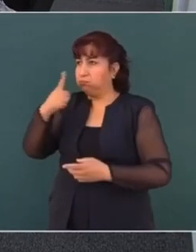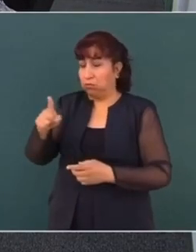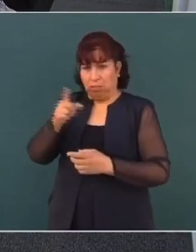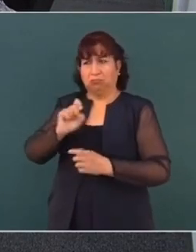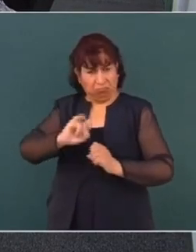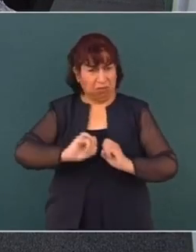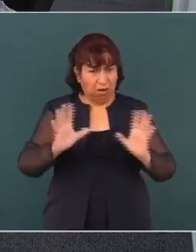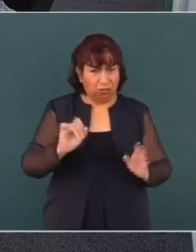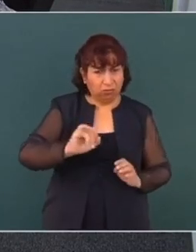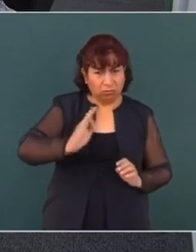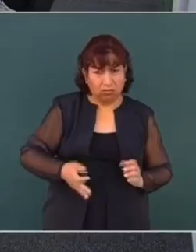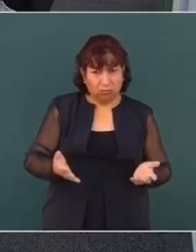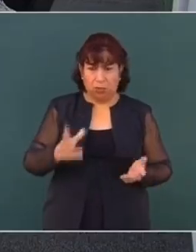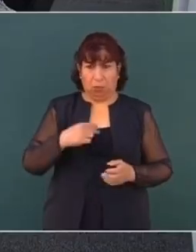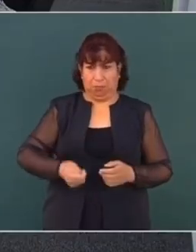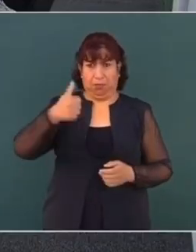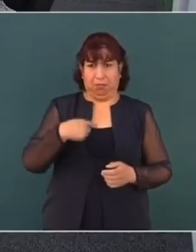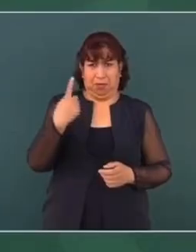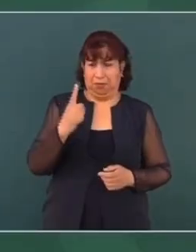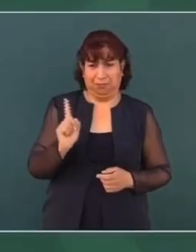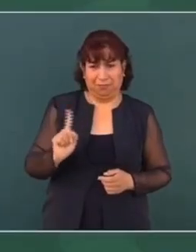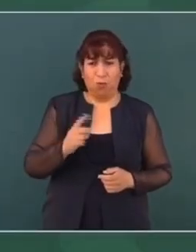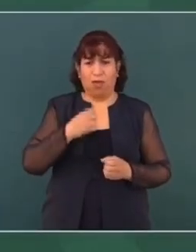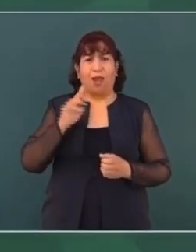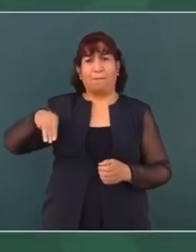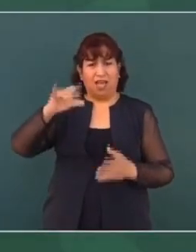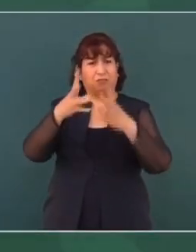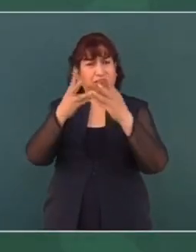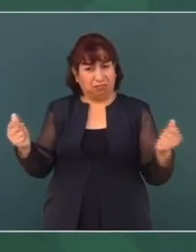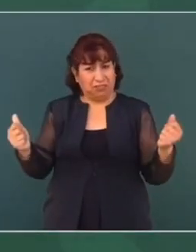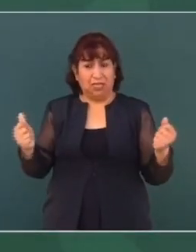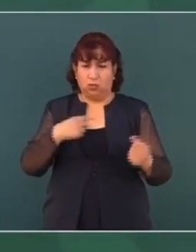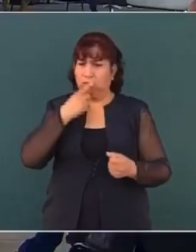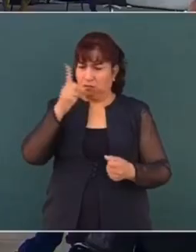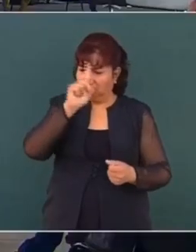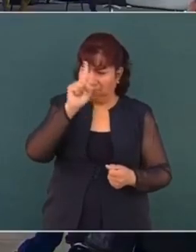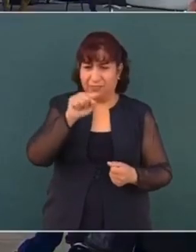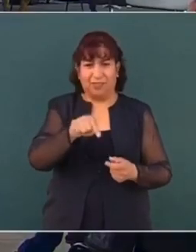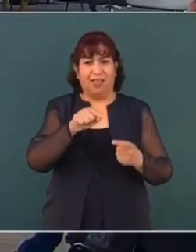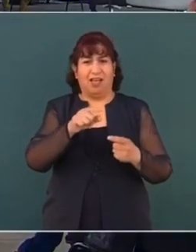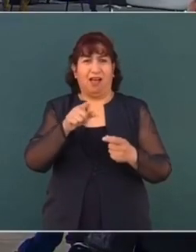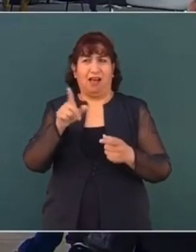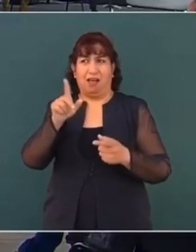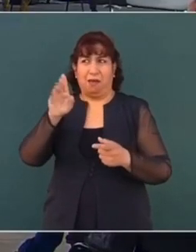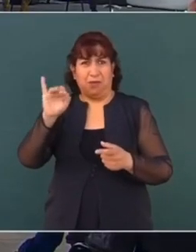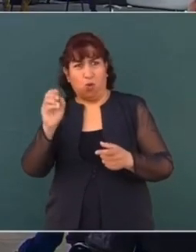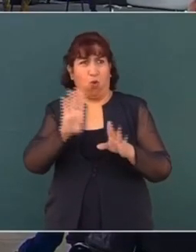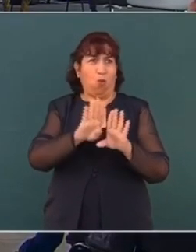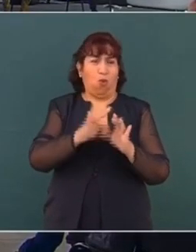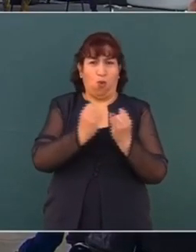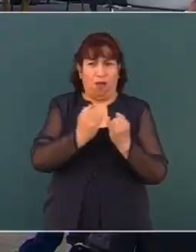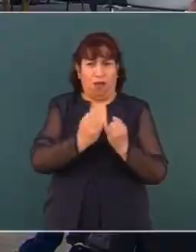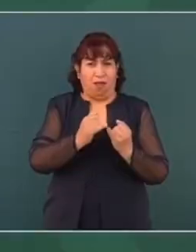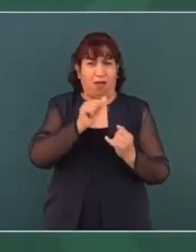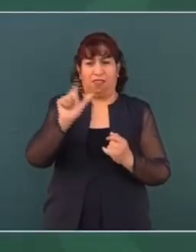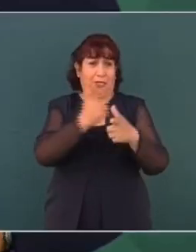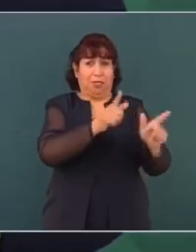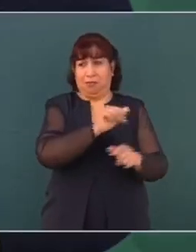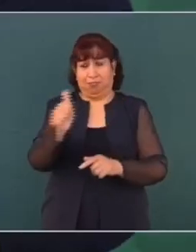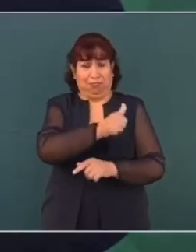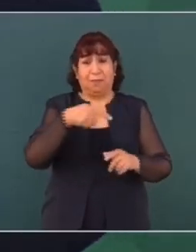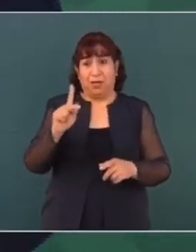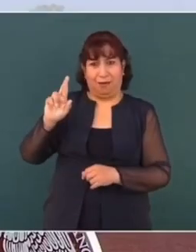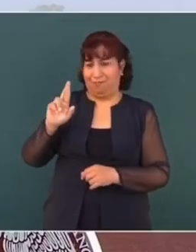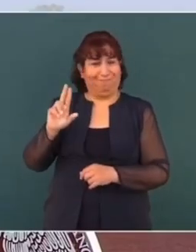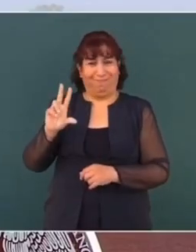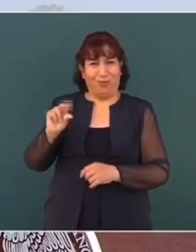autoridad ministerial? que sí. No sería la primera vez que voy al Ministerio Público. Yo le recomendaría tanto a Pío como a David, pero